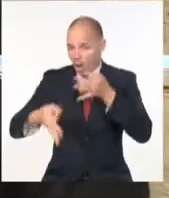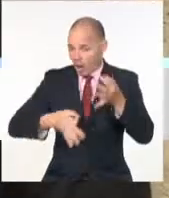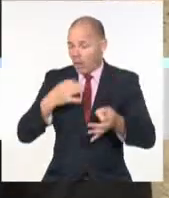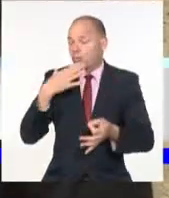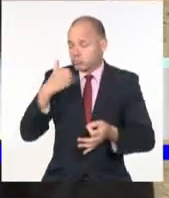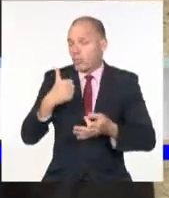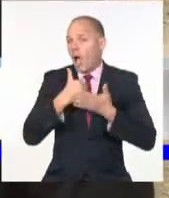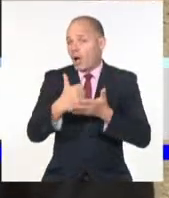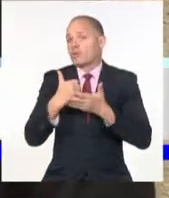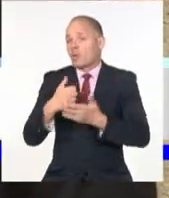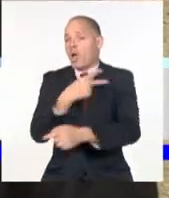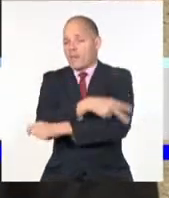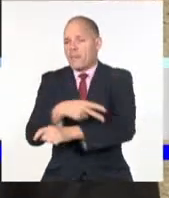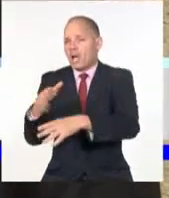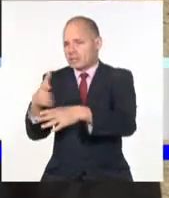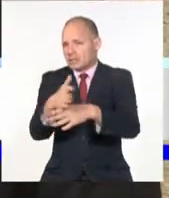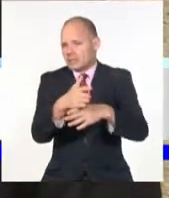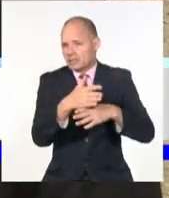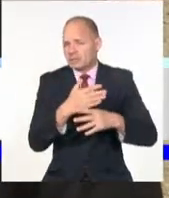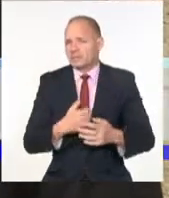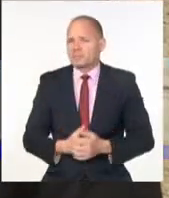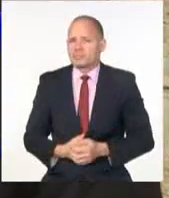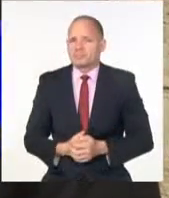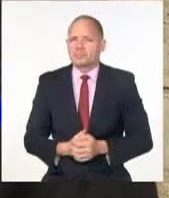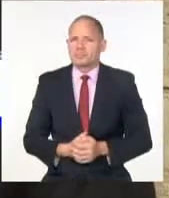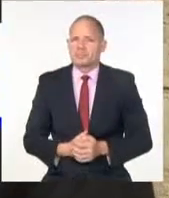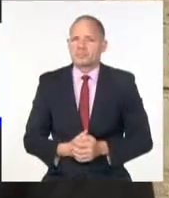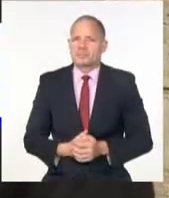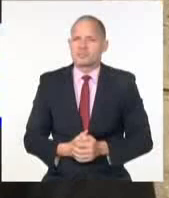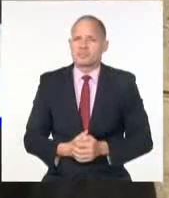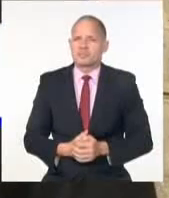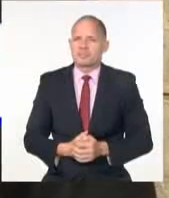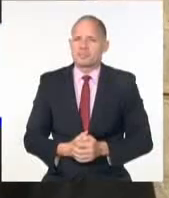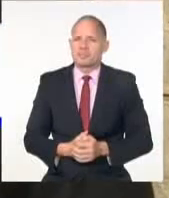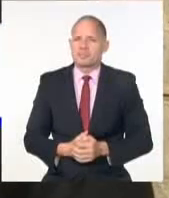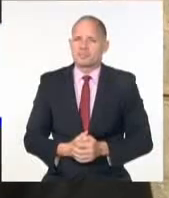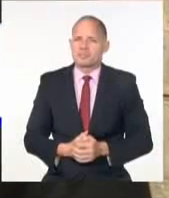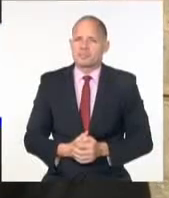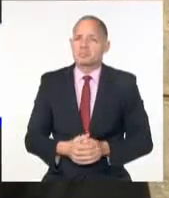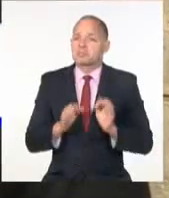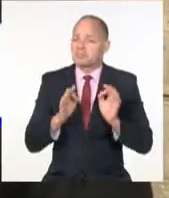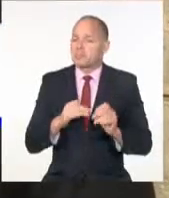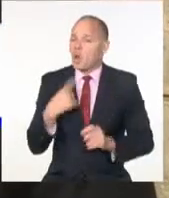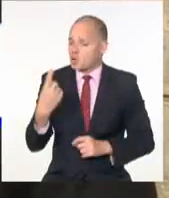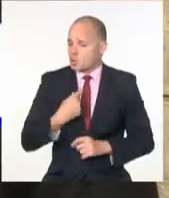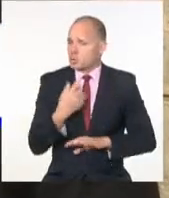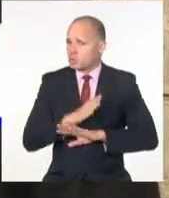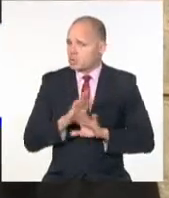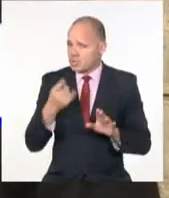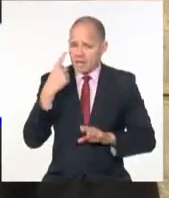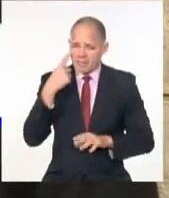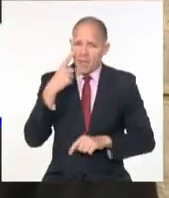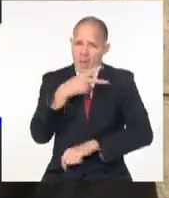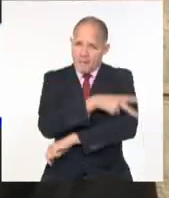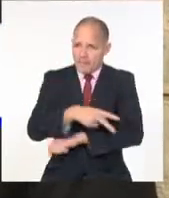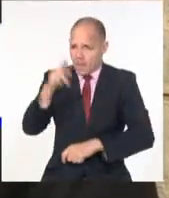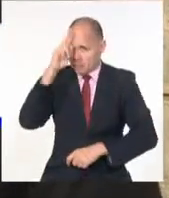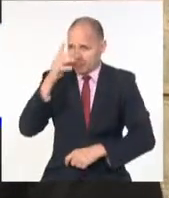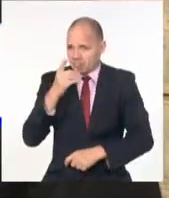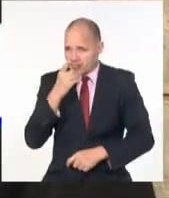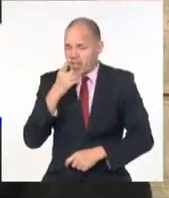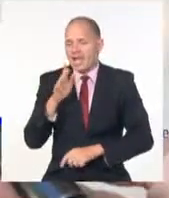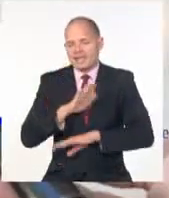permitido socializar las experiencias más recientes que tenemos en el tema de la gestión integrada de los recursos hídricos y trazar, por qué no, una ruta de avance